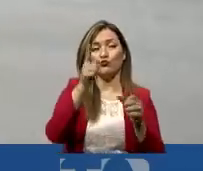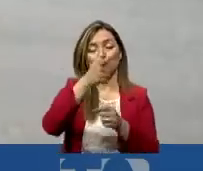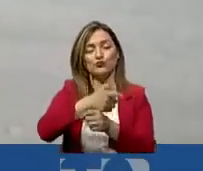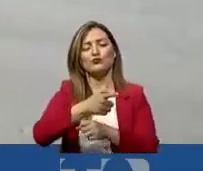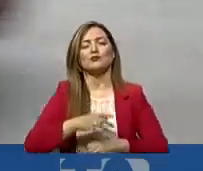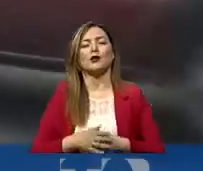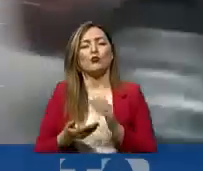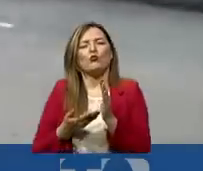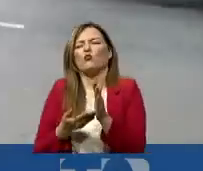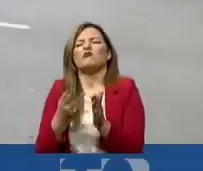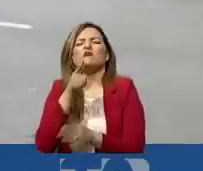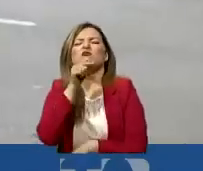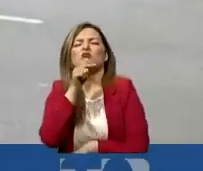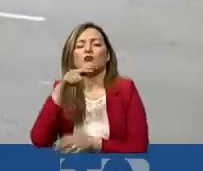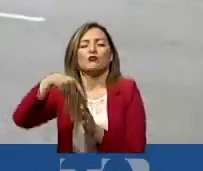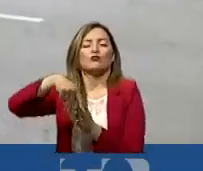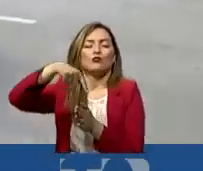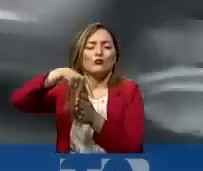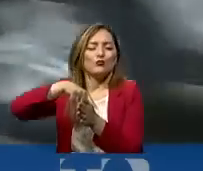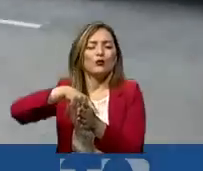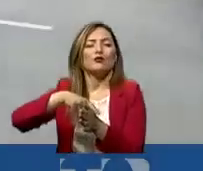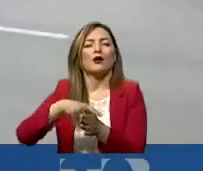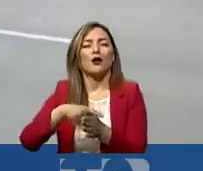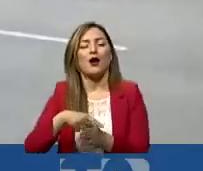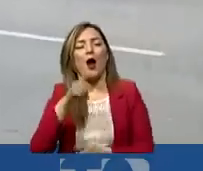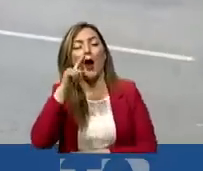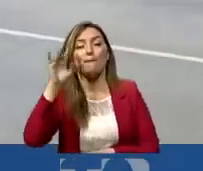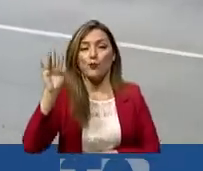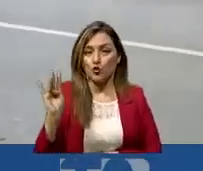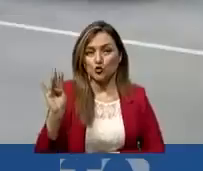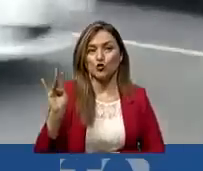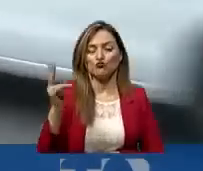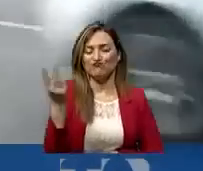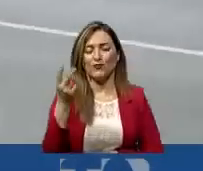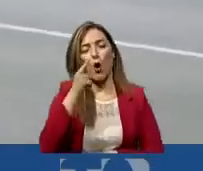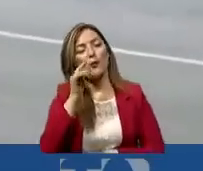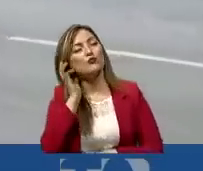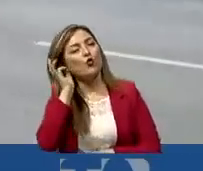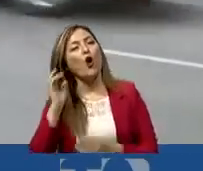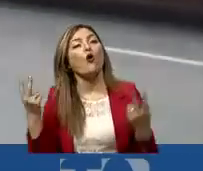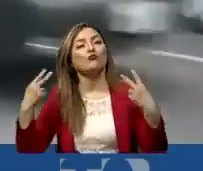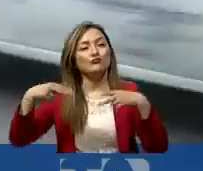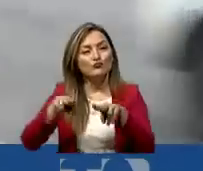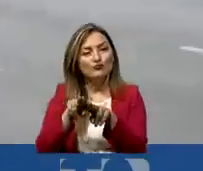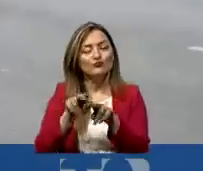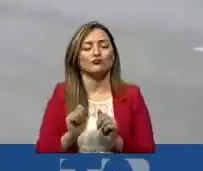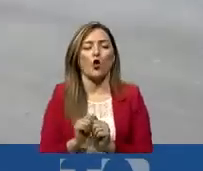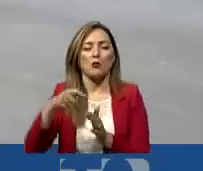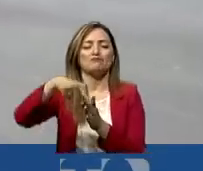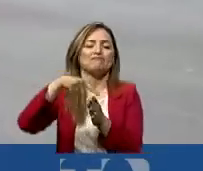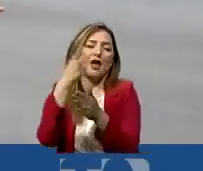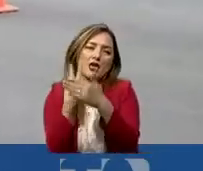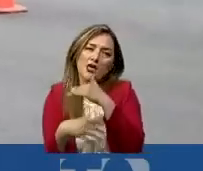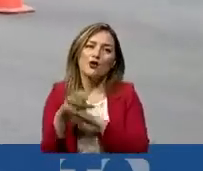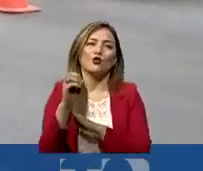disposición, pueden movilizarse en motocicleta el cónyuge, el conviviente o unión de hecho, hijos o hermanos, personas